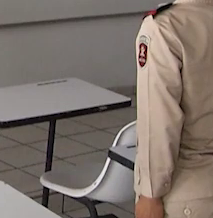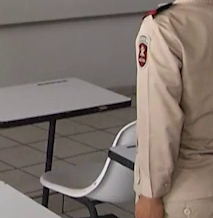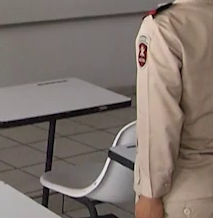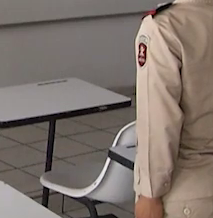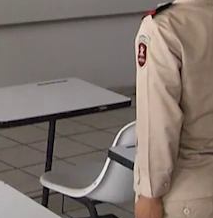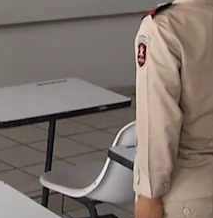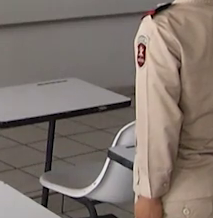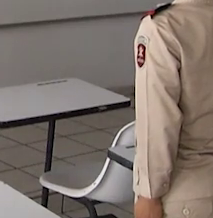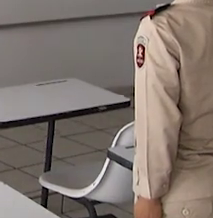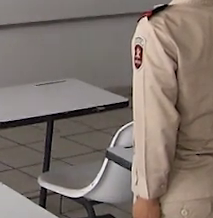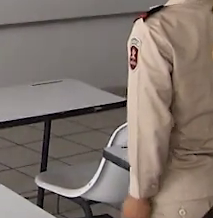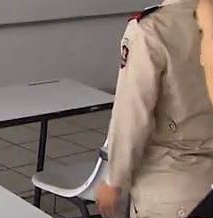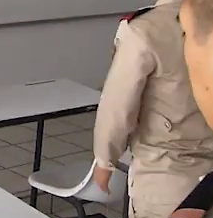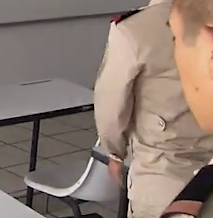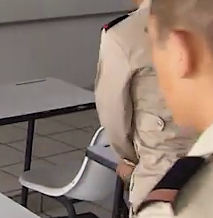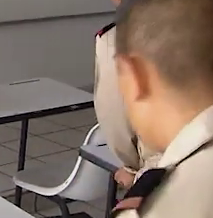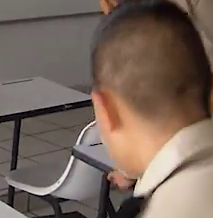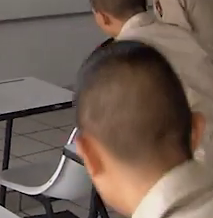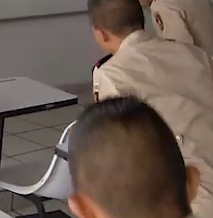Gracias, sentados.